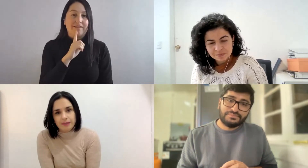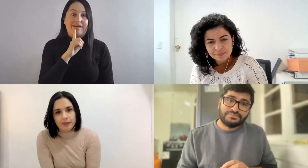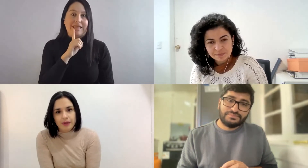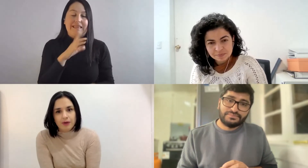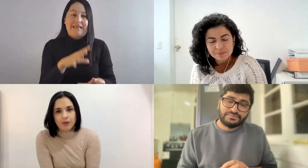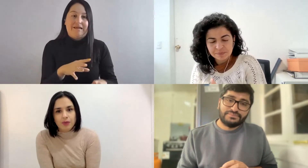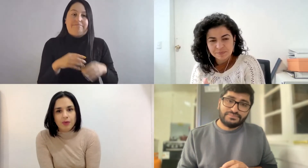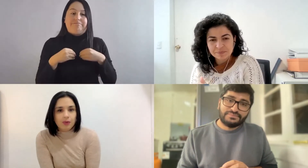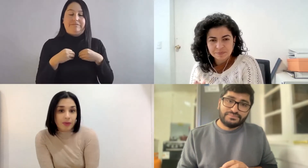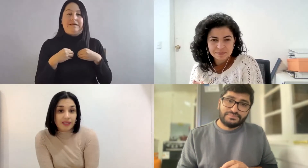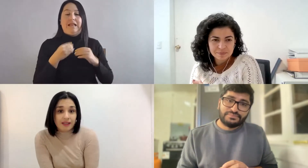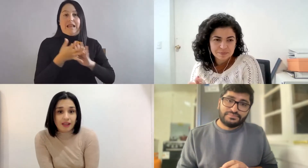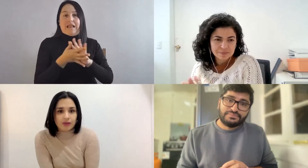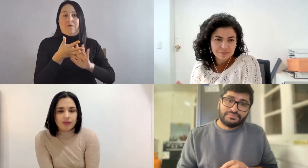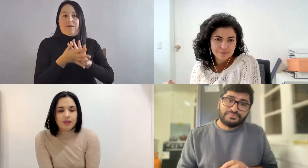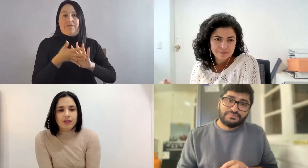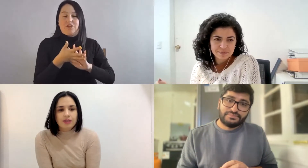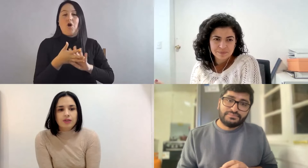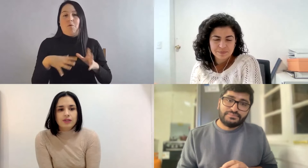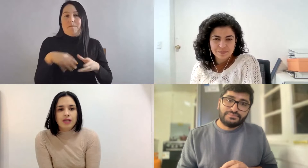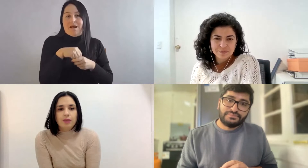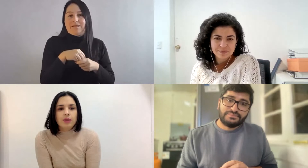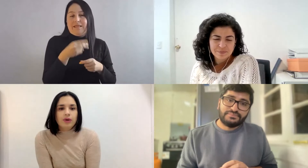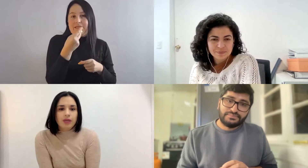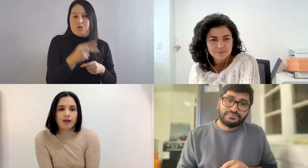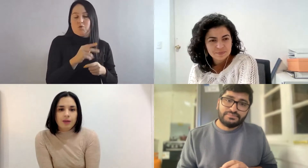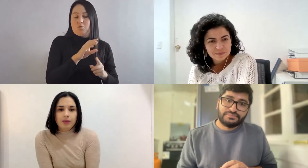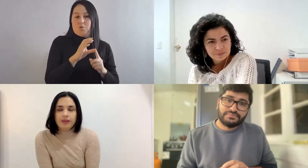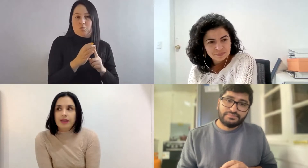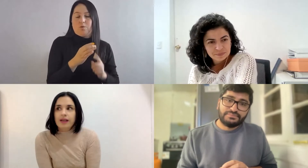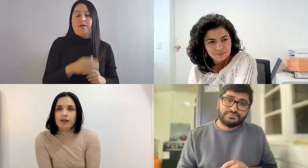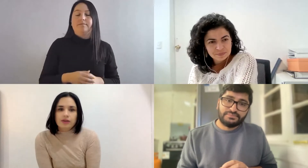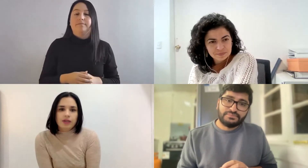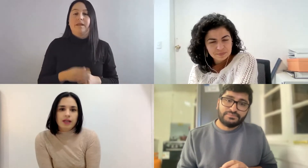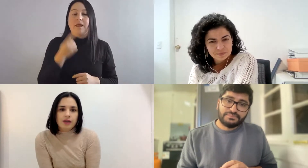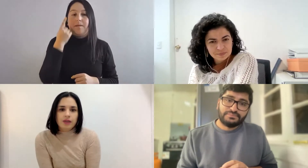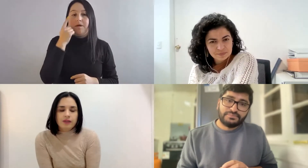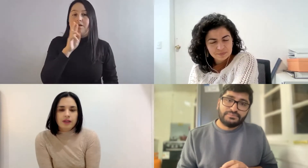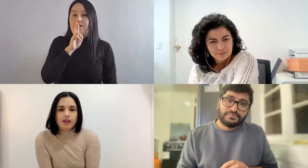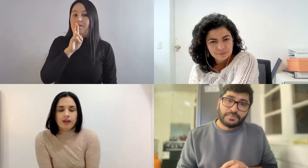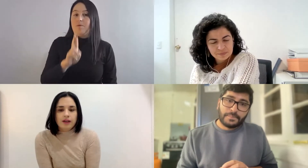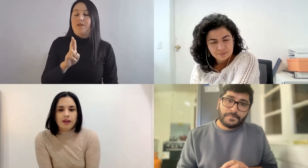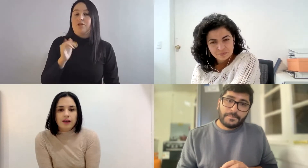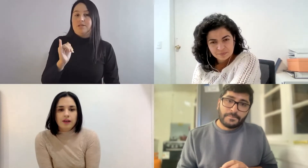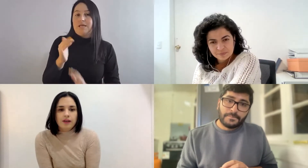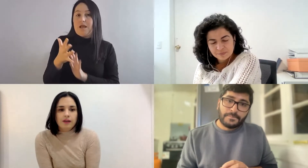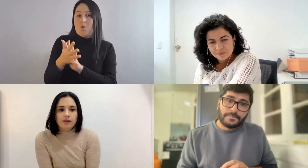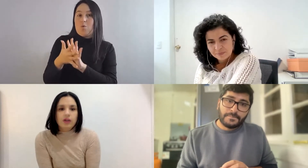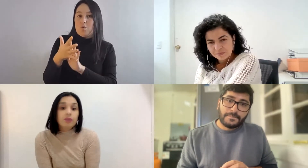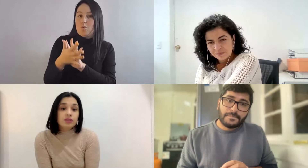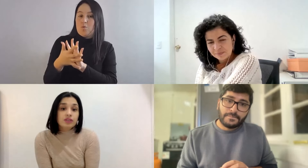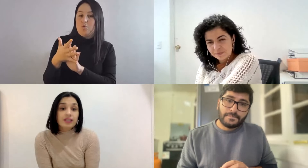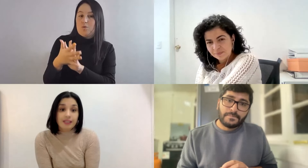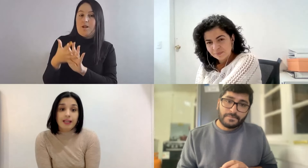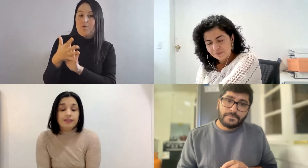señas como parte de ello. Entonces, pero en respuesta, claro, la lengua de señas, todas